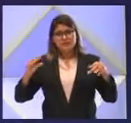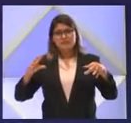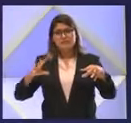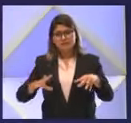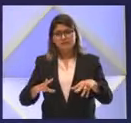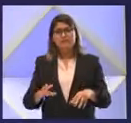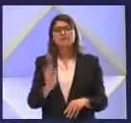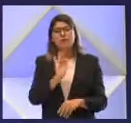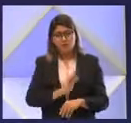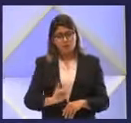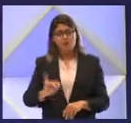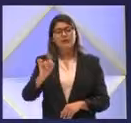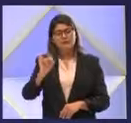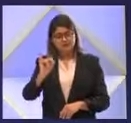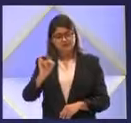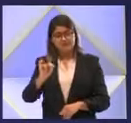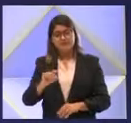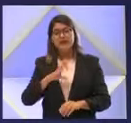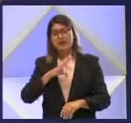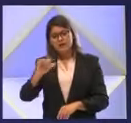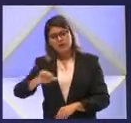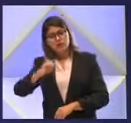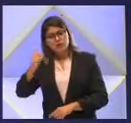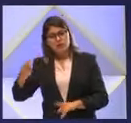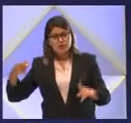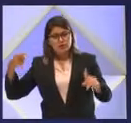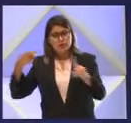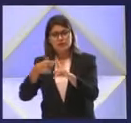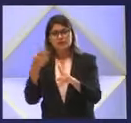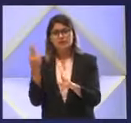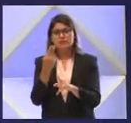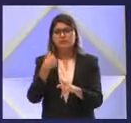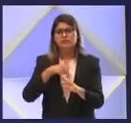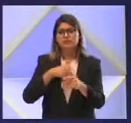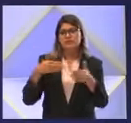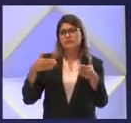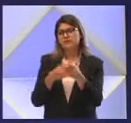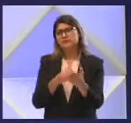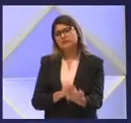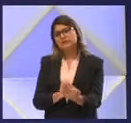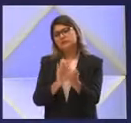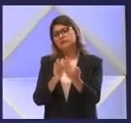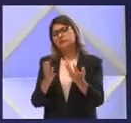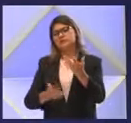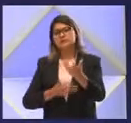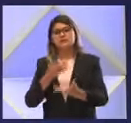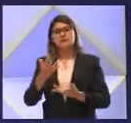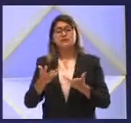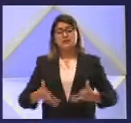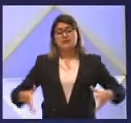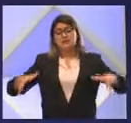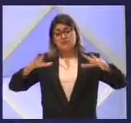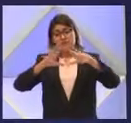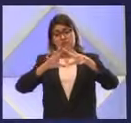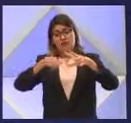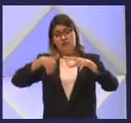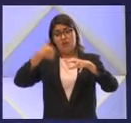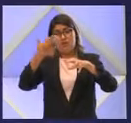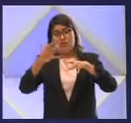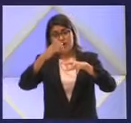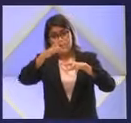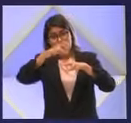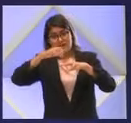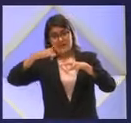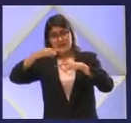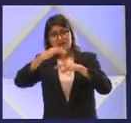que tendremos que afrontar así como el de la sostenibilidad y la basura espacial cómo va a ser el informe nts de